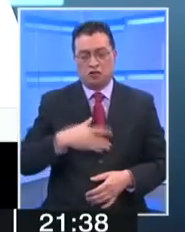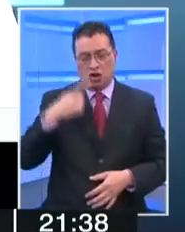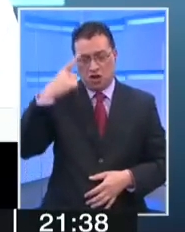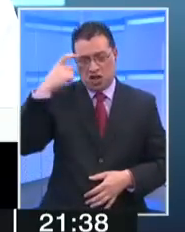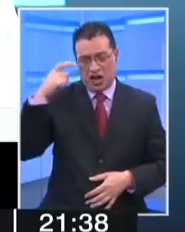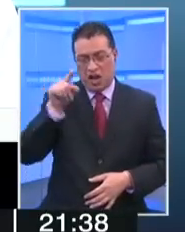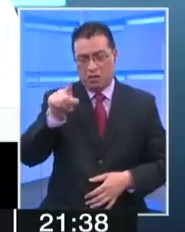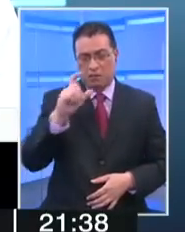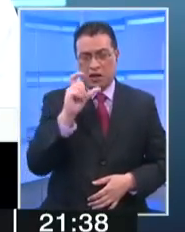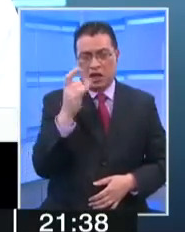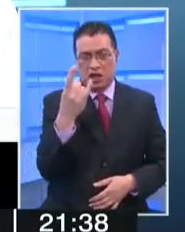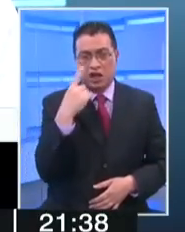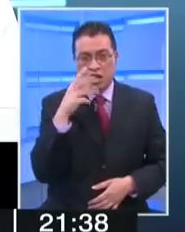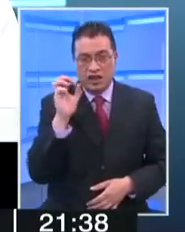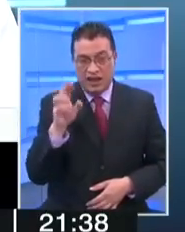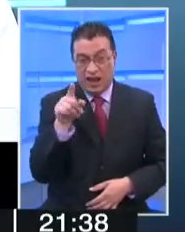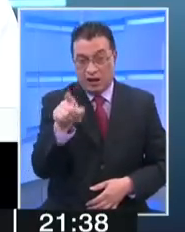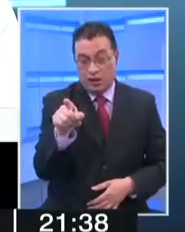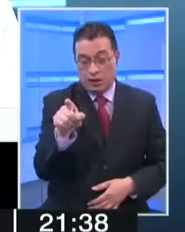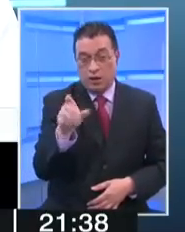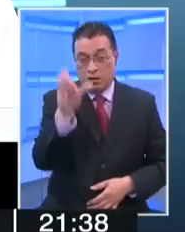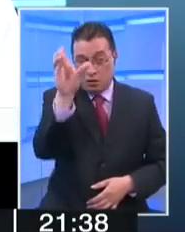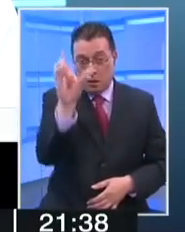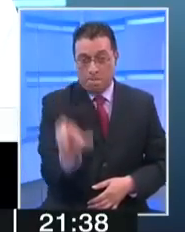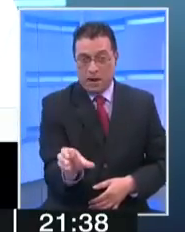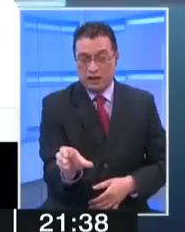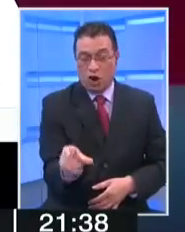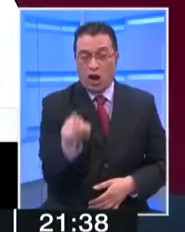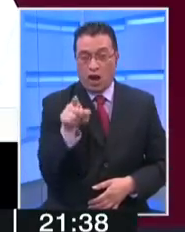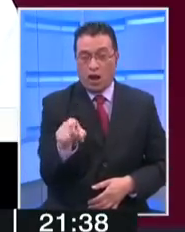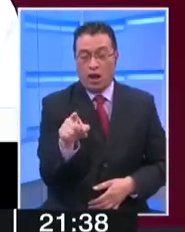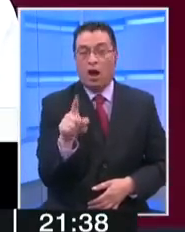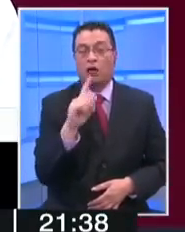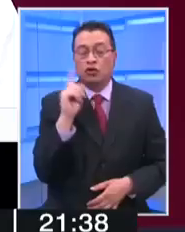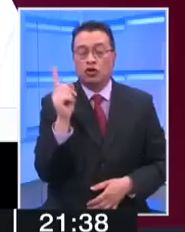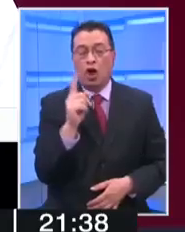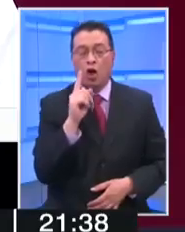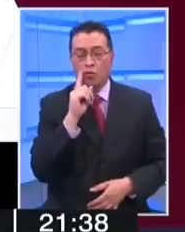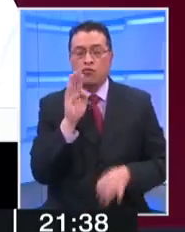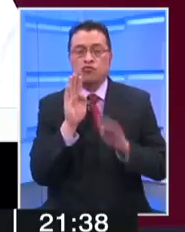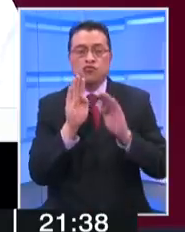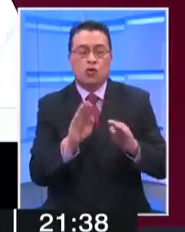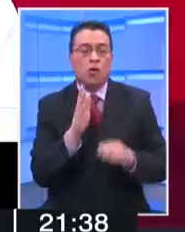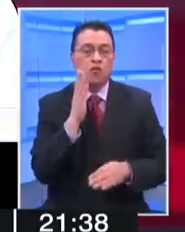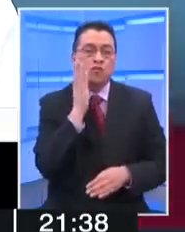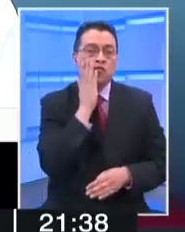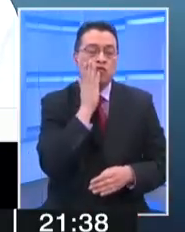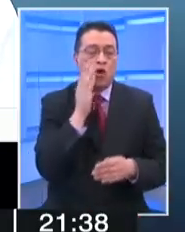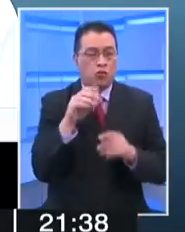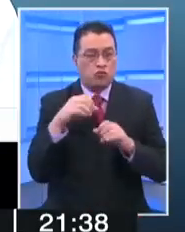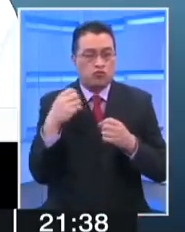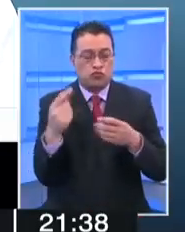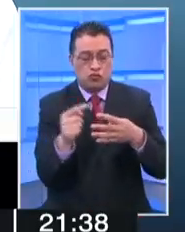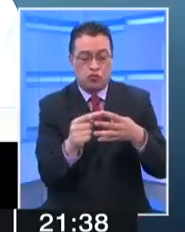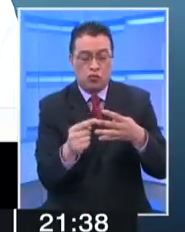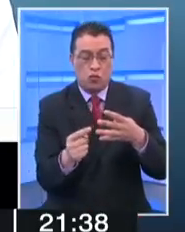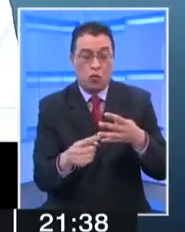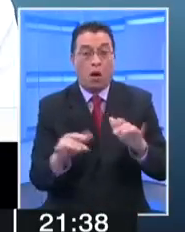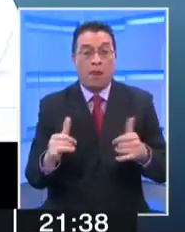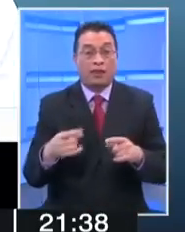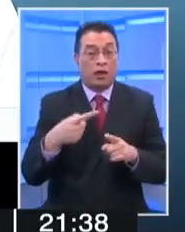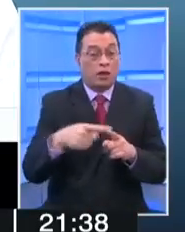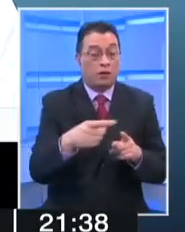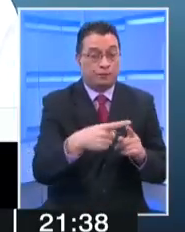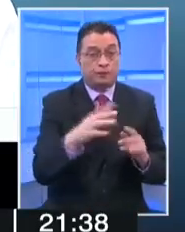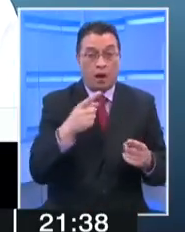guill es una persona que ya despierta simpatías en amplios sectores de nuestra sociedad ya lo